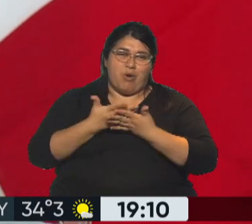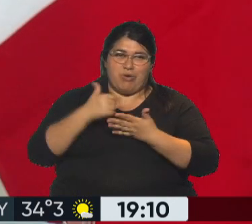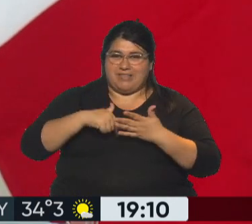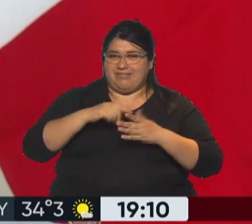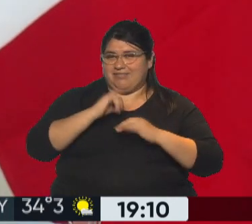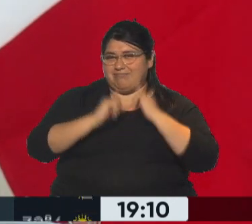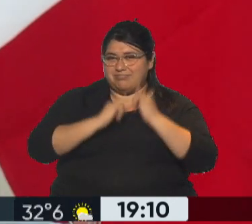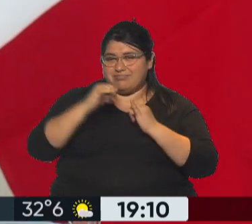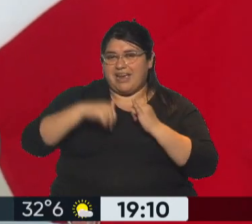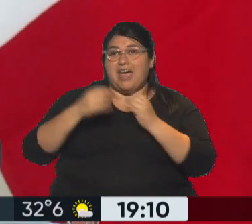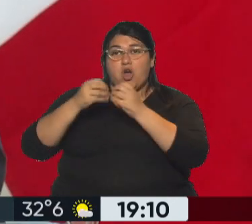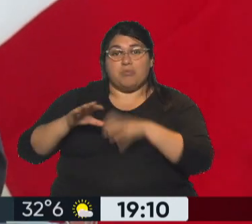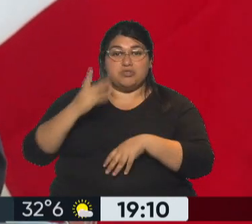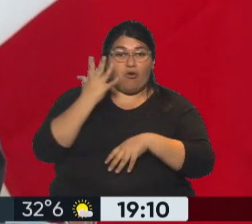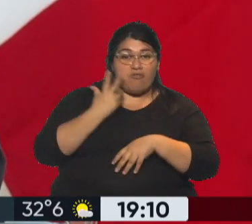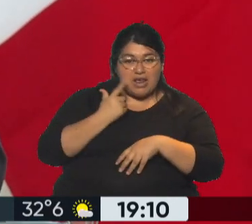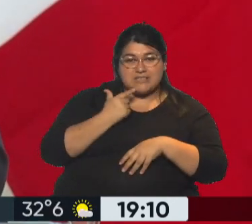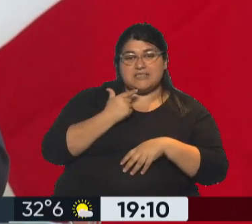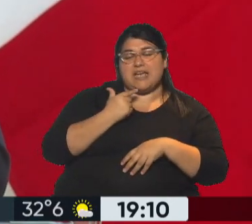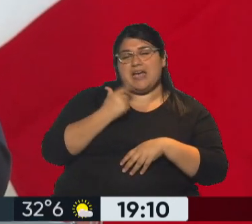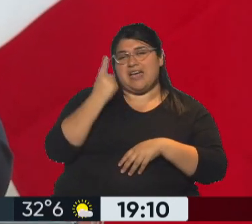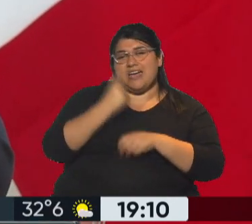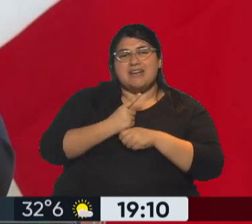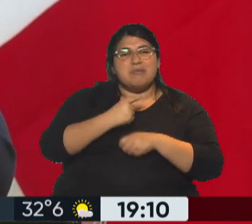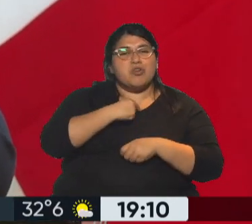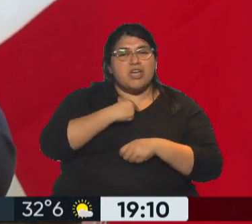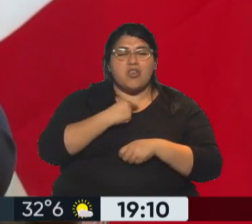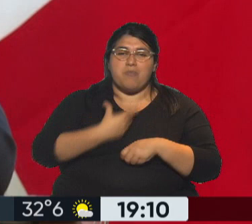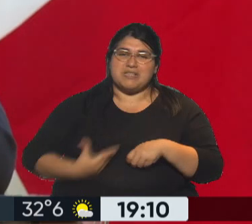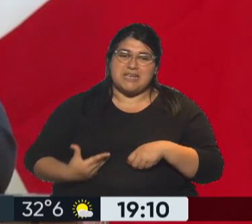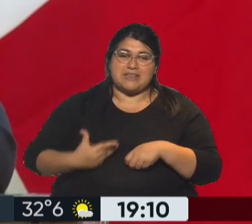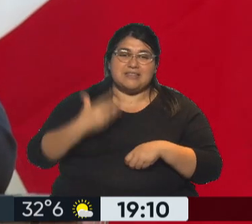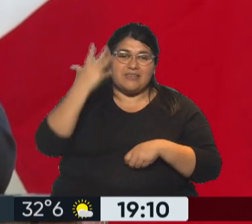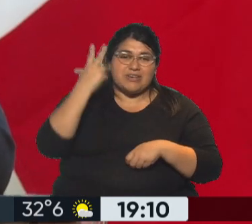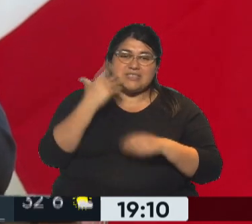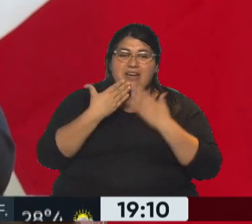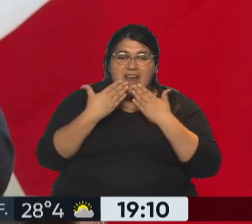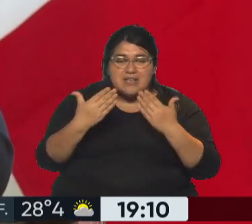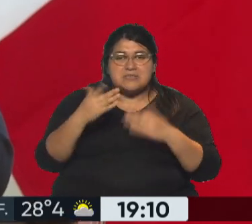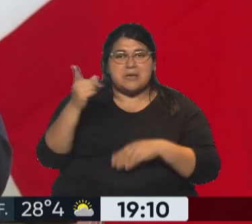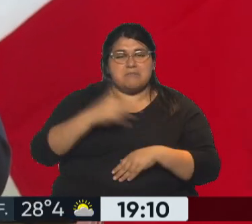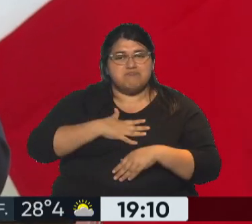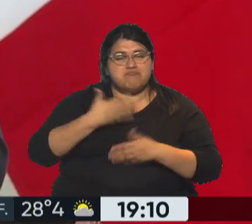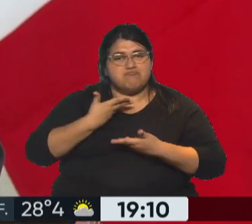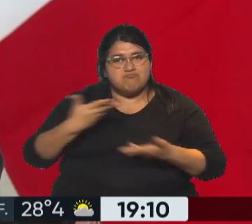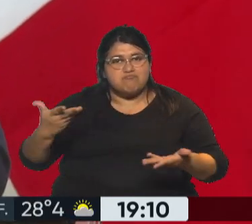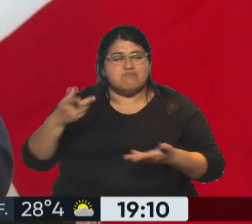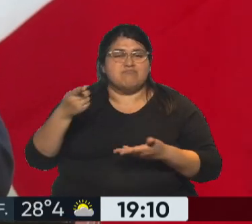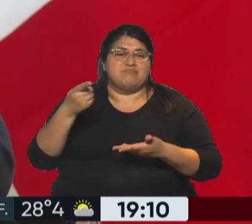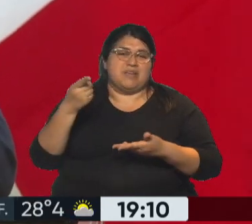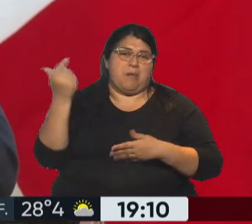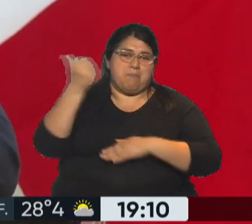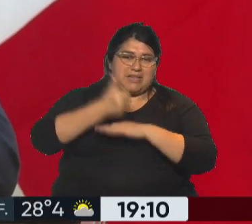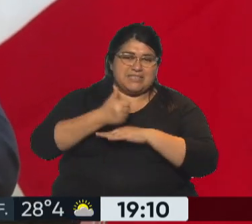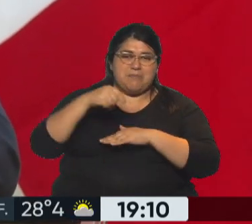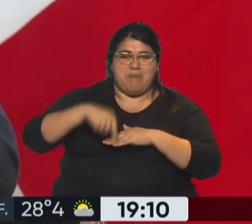Francia. Empiezo por agradecerle al presidente Macron la generosidad que ha tenido de hacerme participar de este Foro